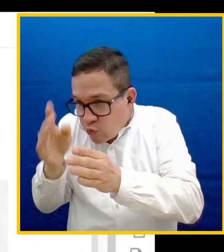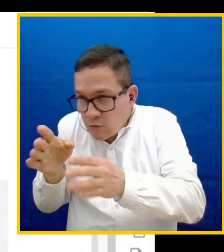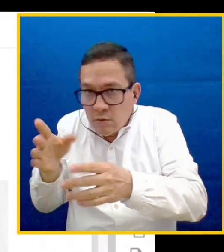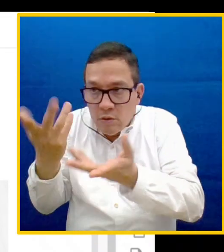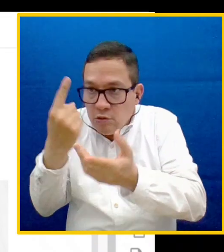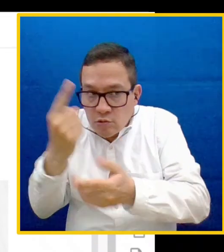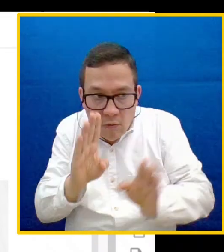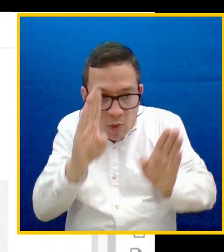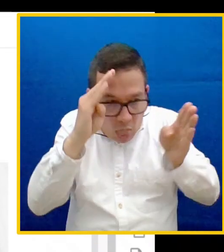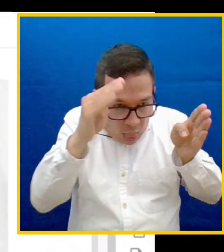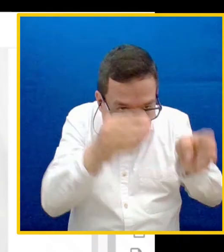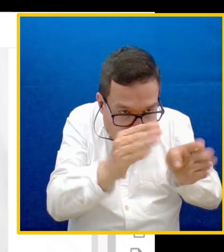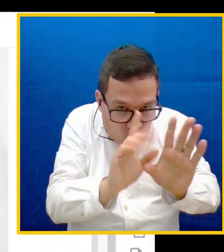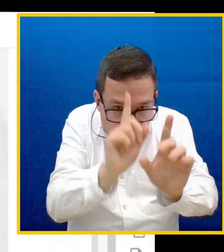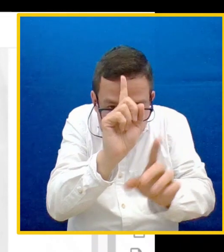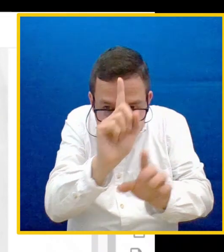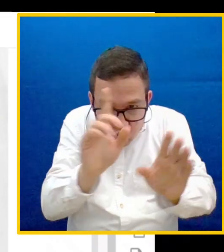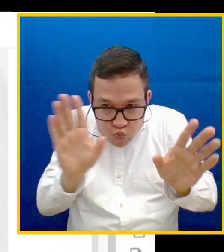de conocimientos.